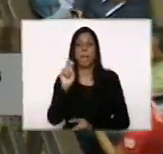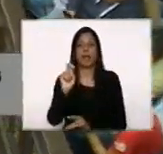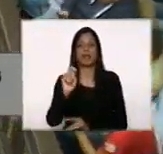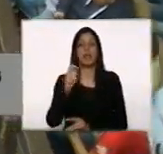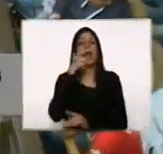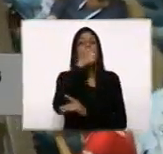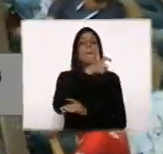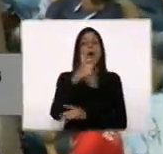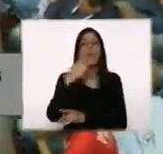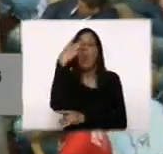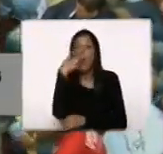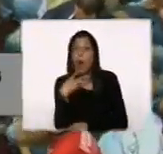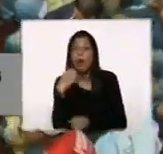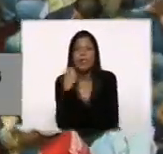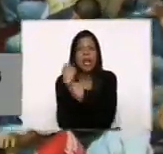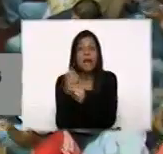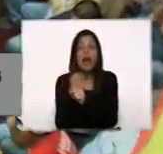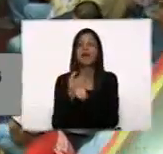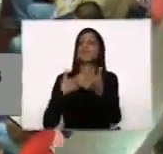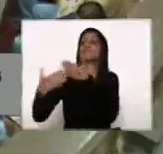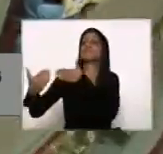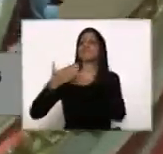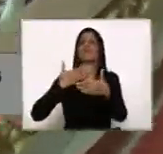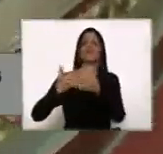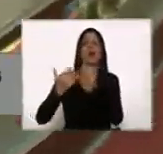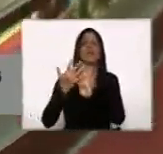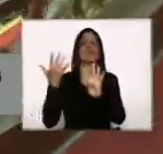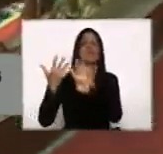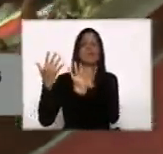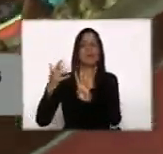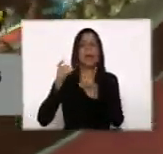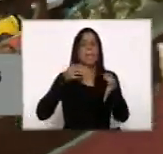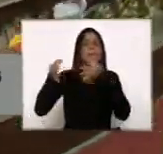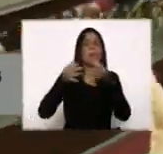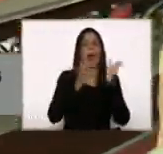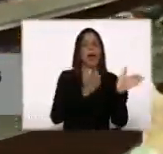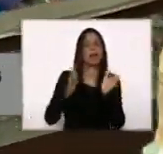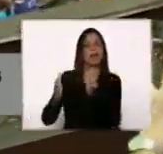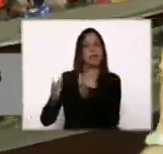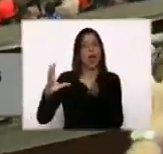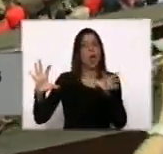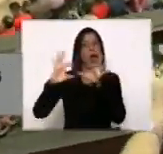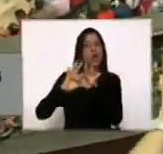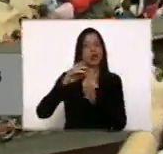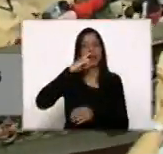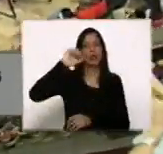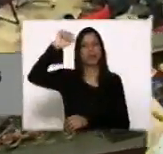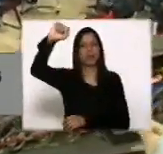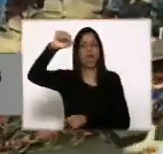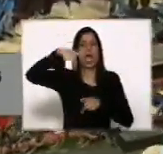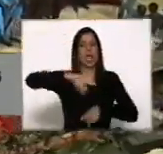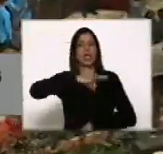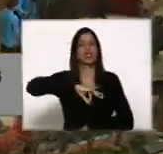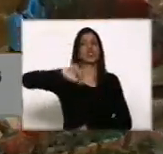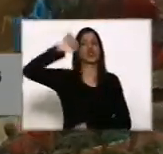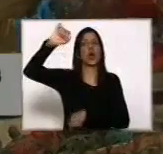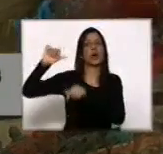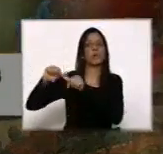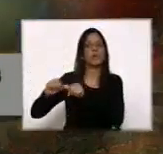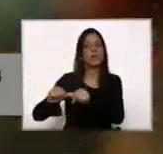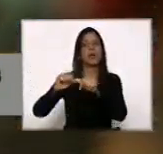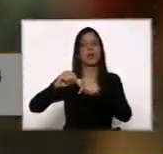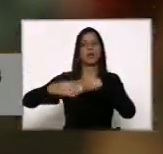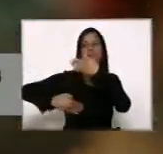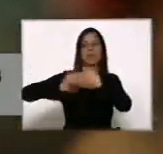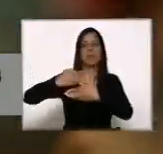va a demostrarle al mundo que está preparado con su líder obrero para decirle que aquí va a haber socialismo como nuevo sistema de